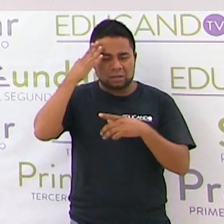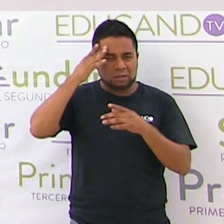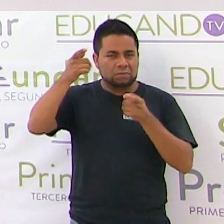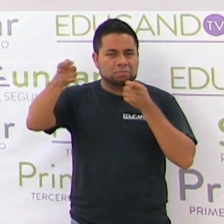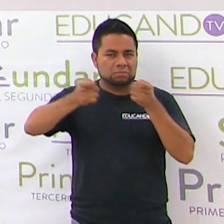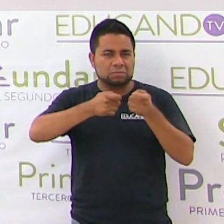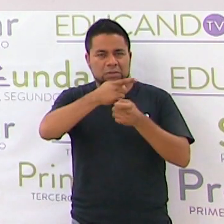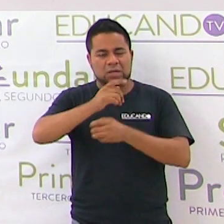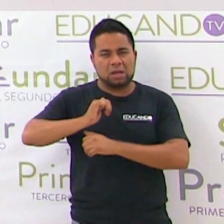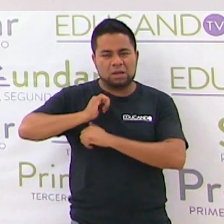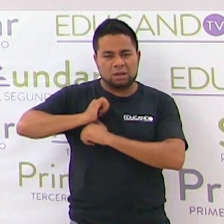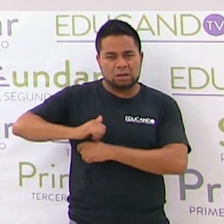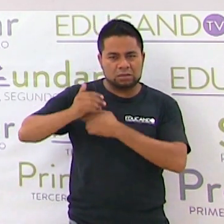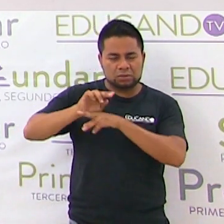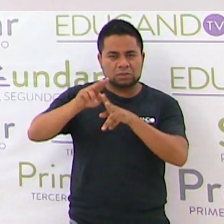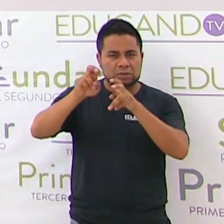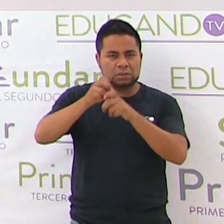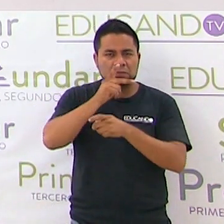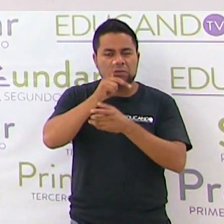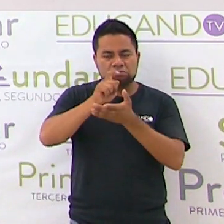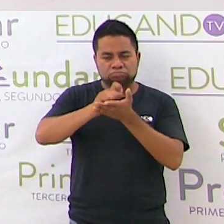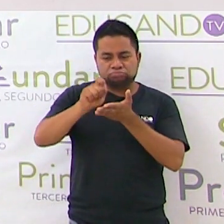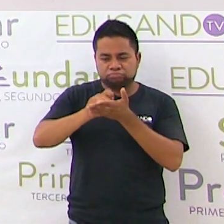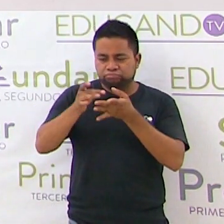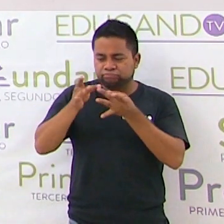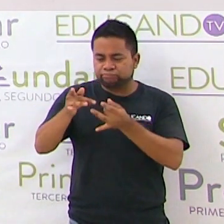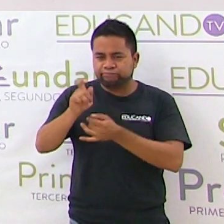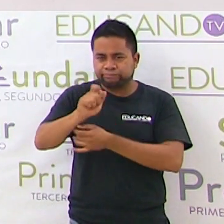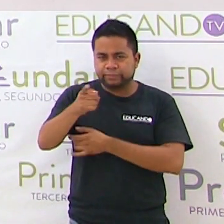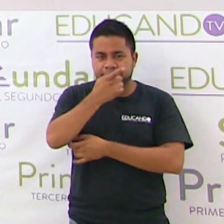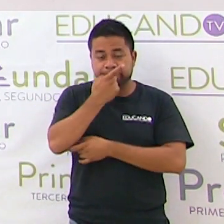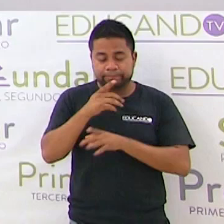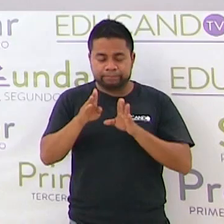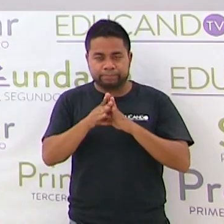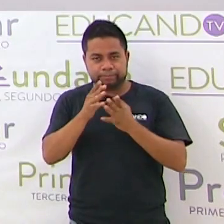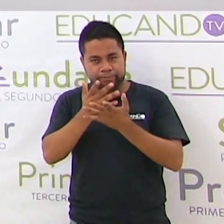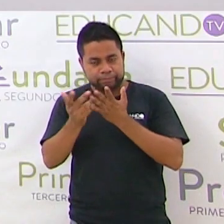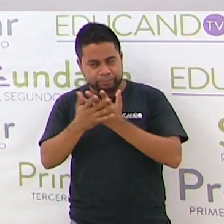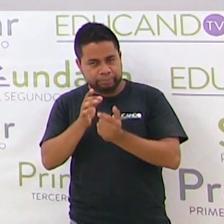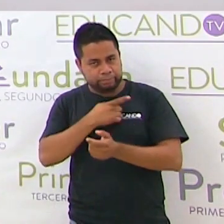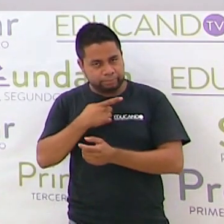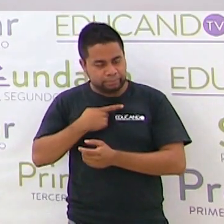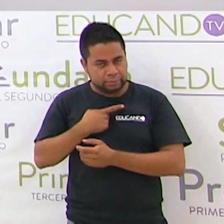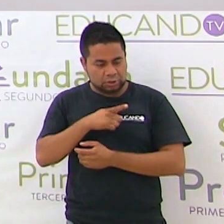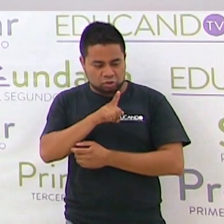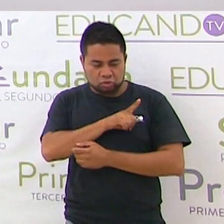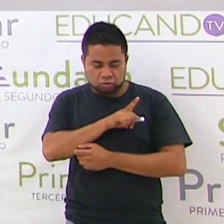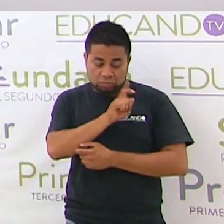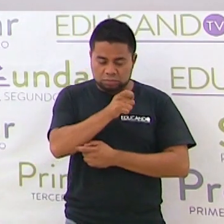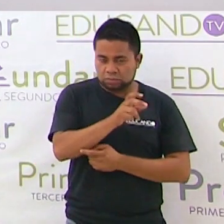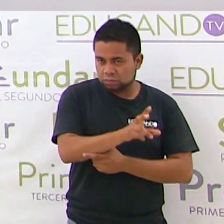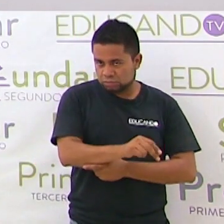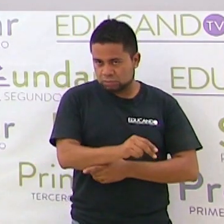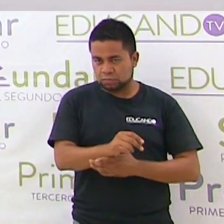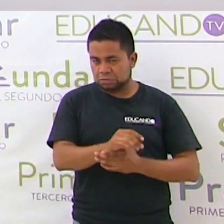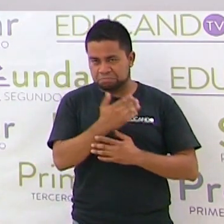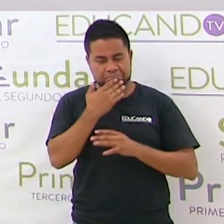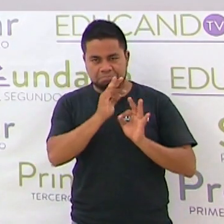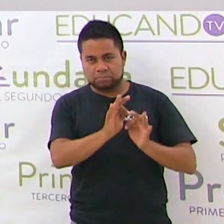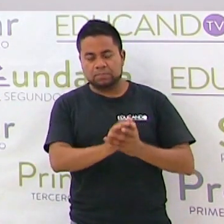la autoridad en este tipo de situaciones, quien dice cómo debe hacerse. Bueno, entonces solo no requiere acento, lo hicimos